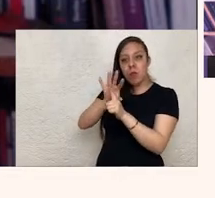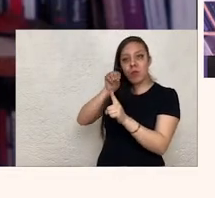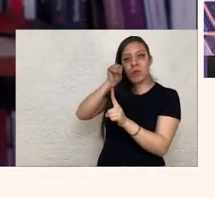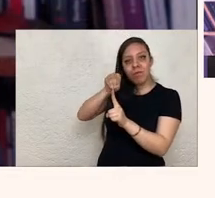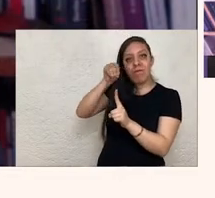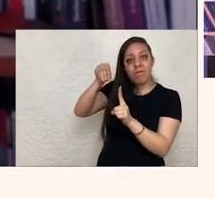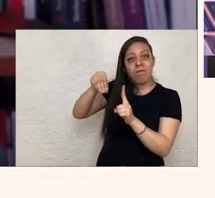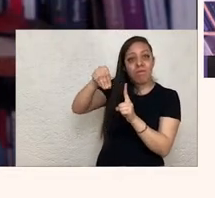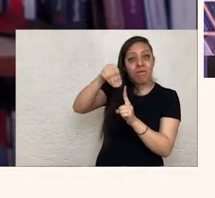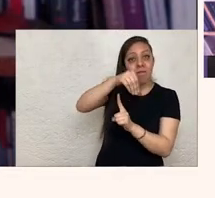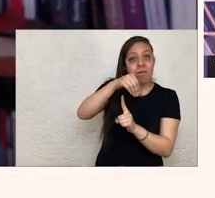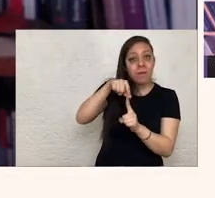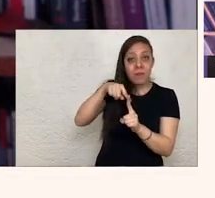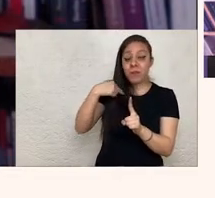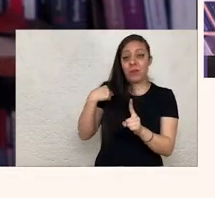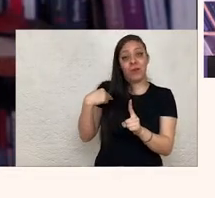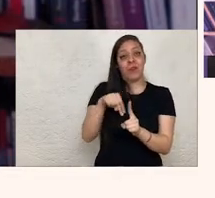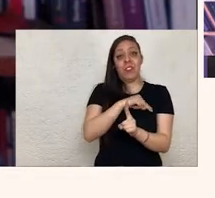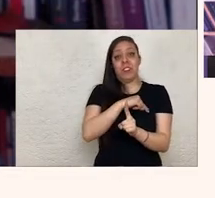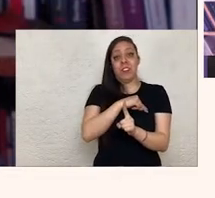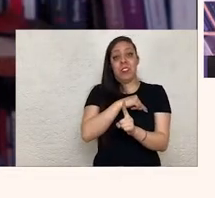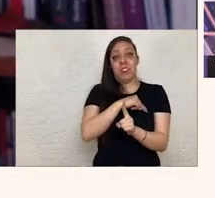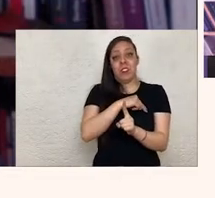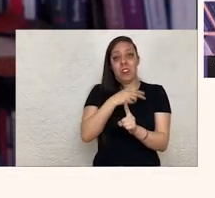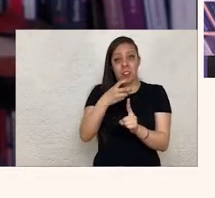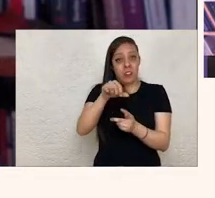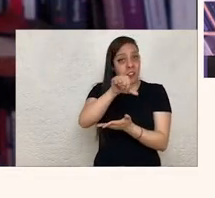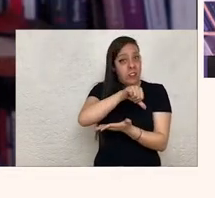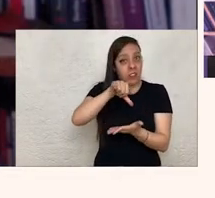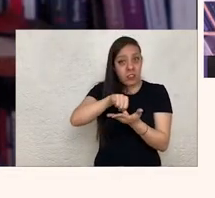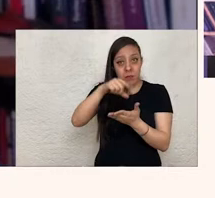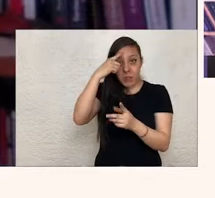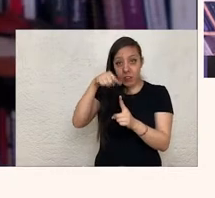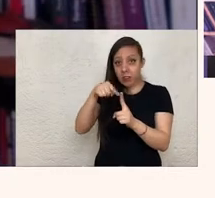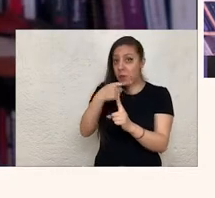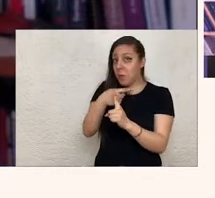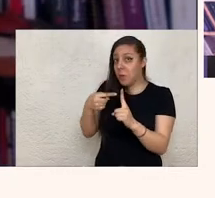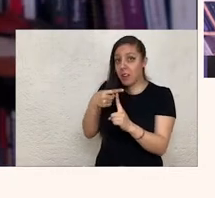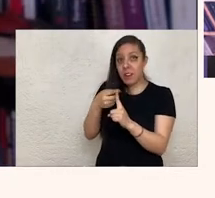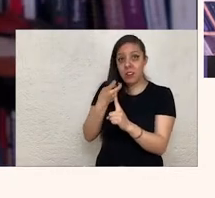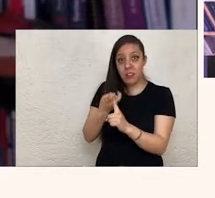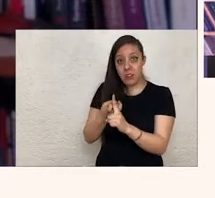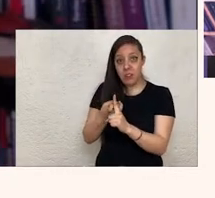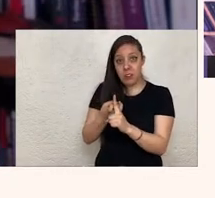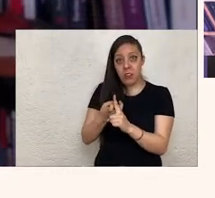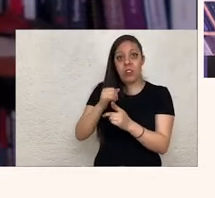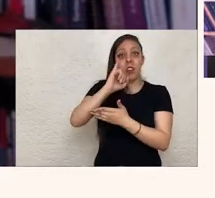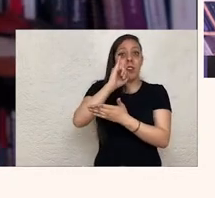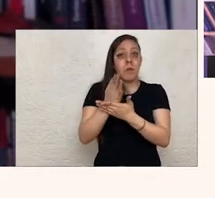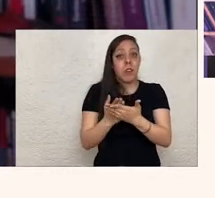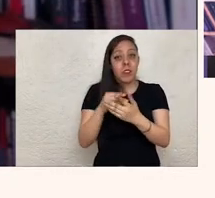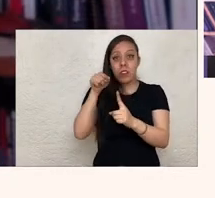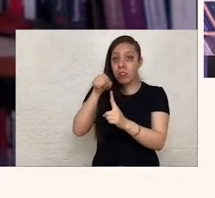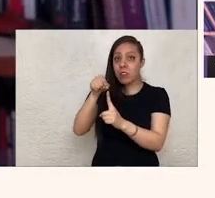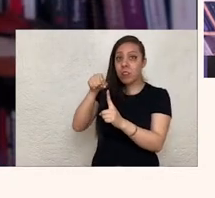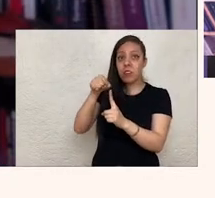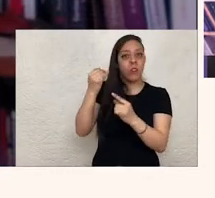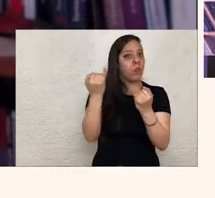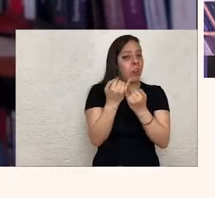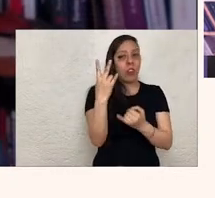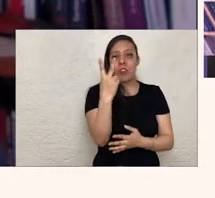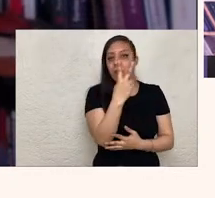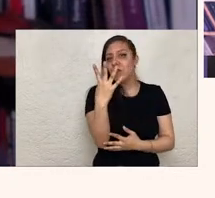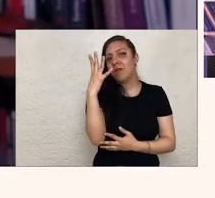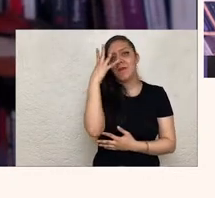de Camila al final era muy bonita, por supuesto que tienen que ver estas indígenas